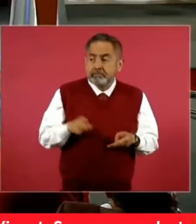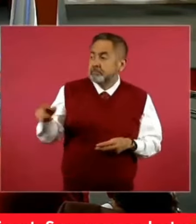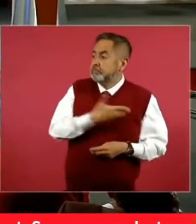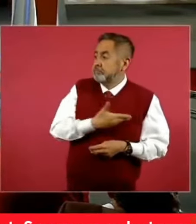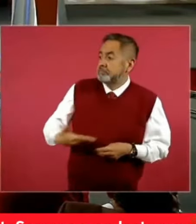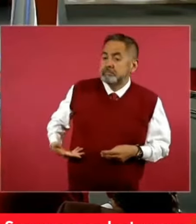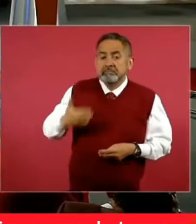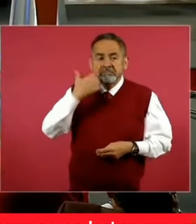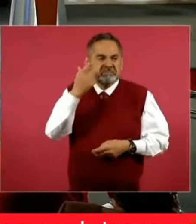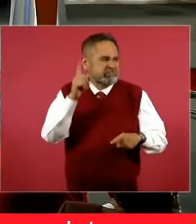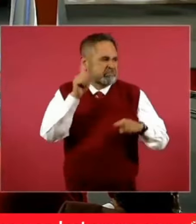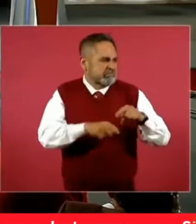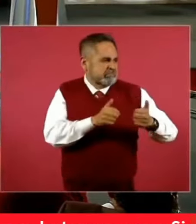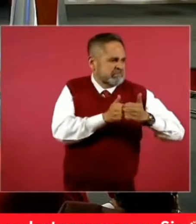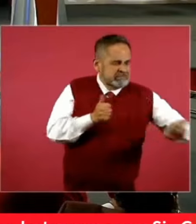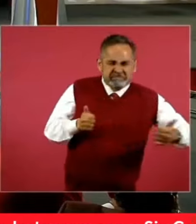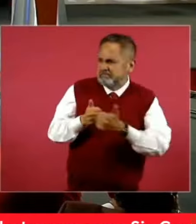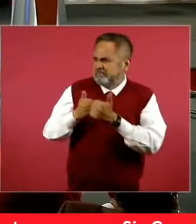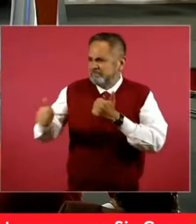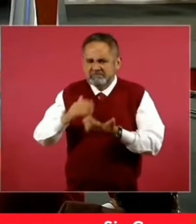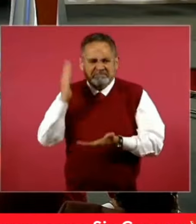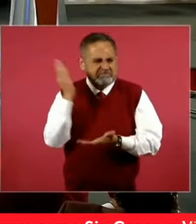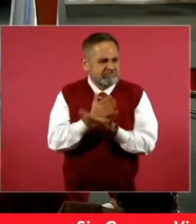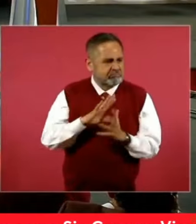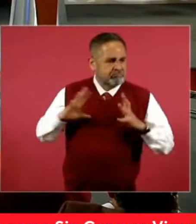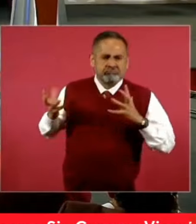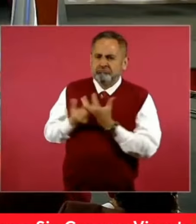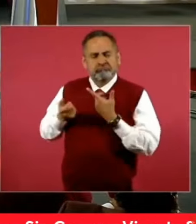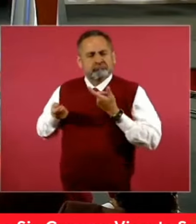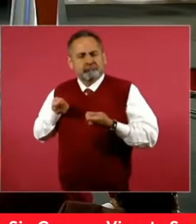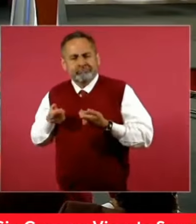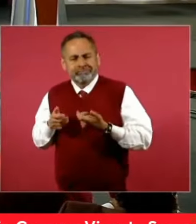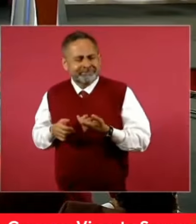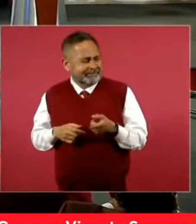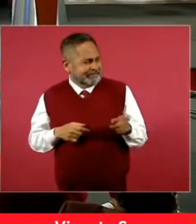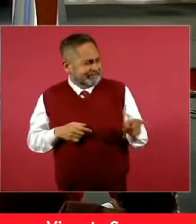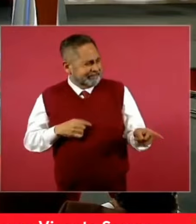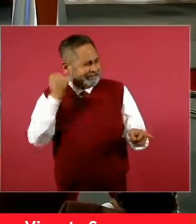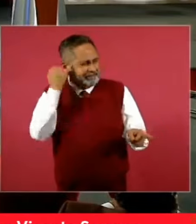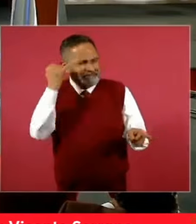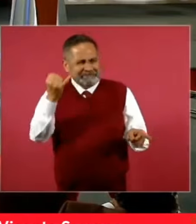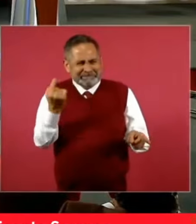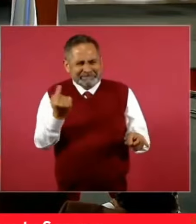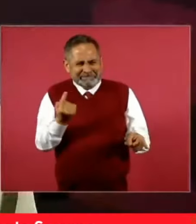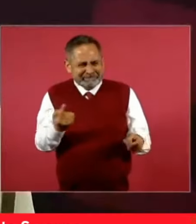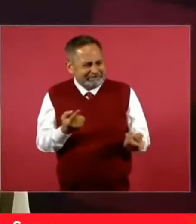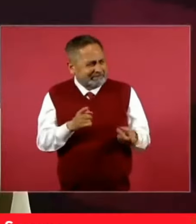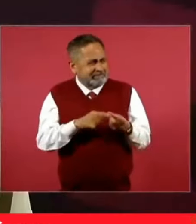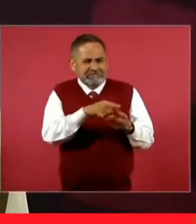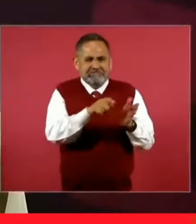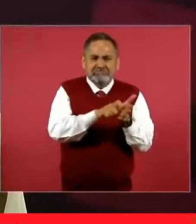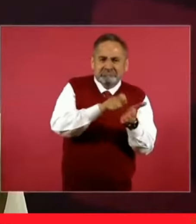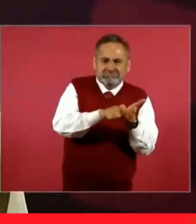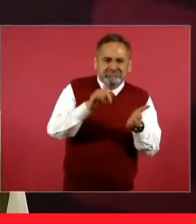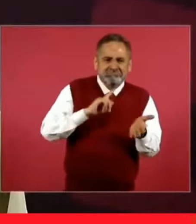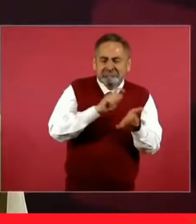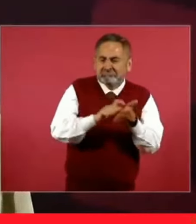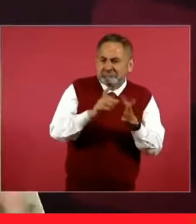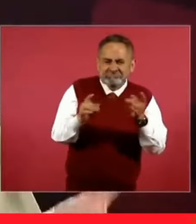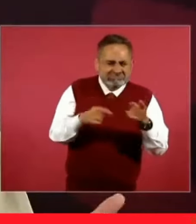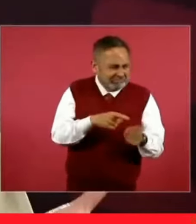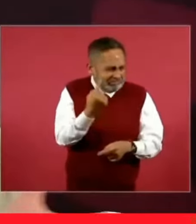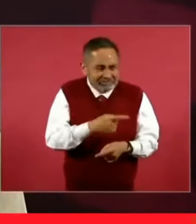la división de poderes. Pues no sabemos en qué se basa la columnista de The Wall Street Journal,